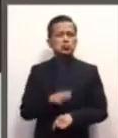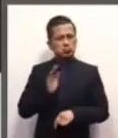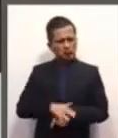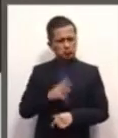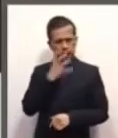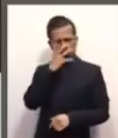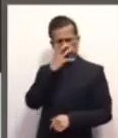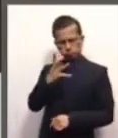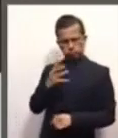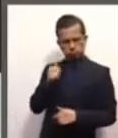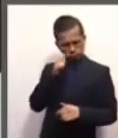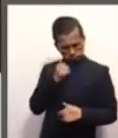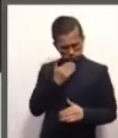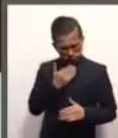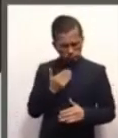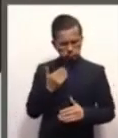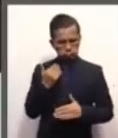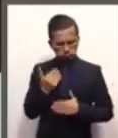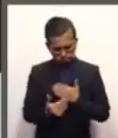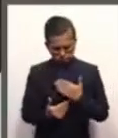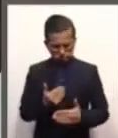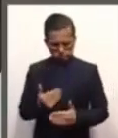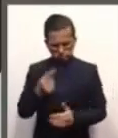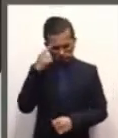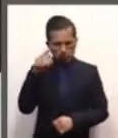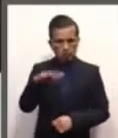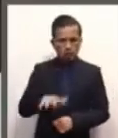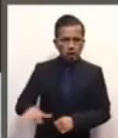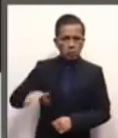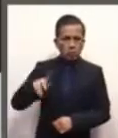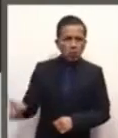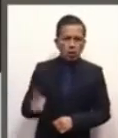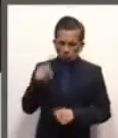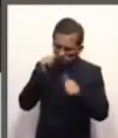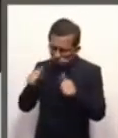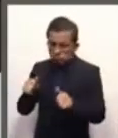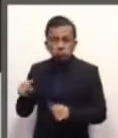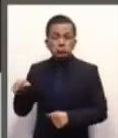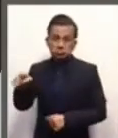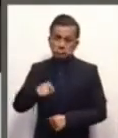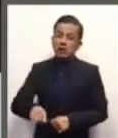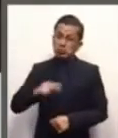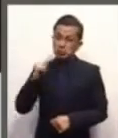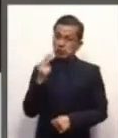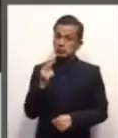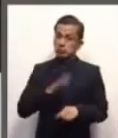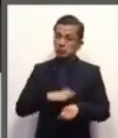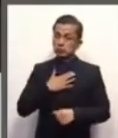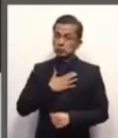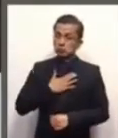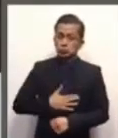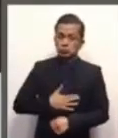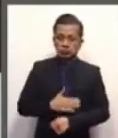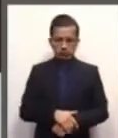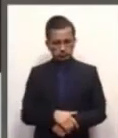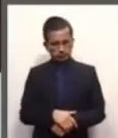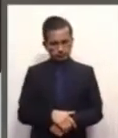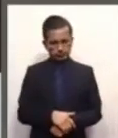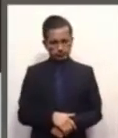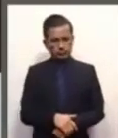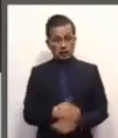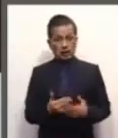actuar en consecuencia con nuestro pueblo que tanto nos demanda justicia. Llegó el